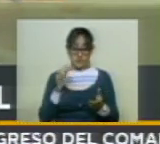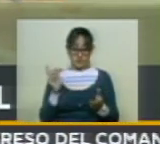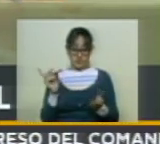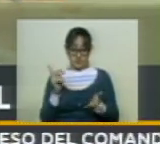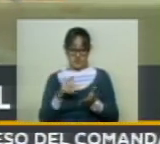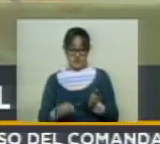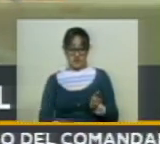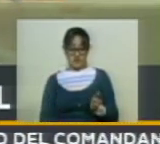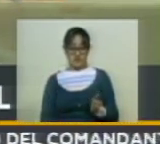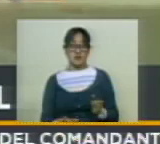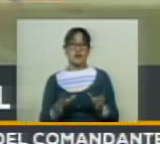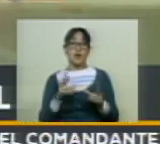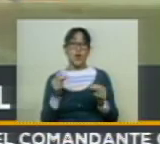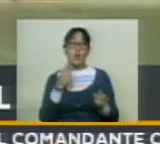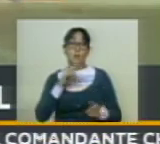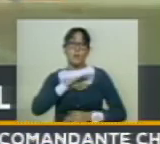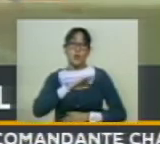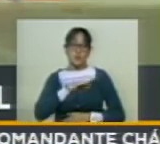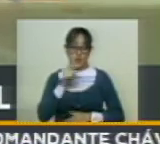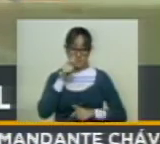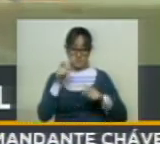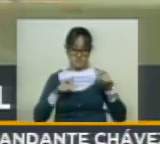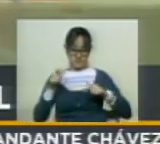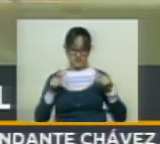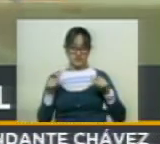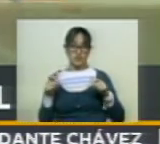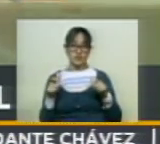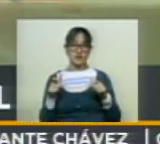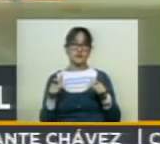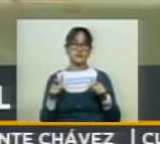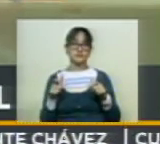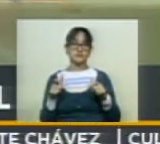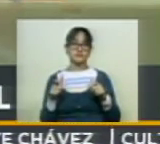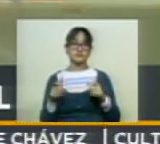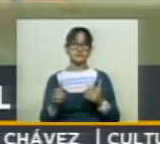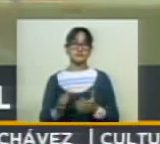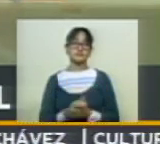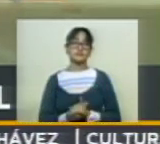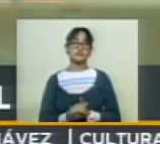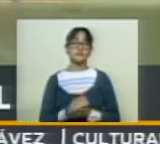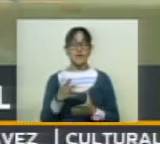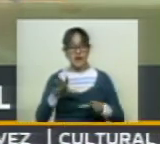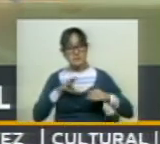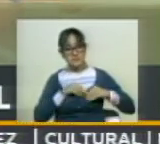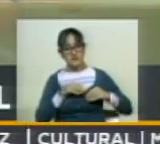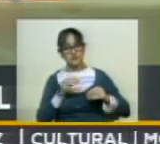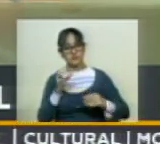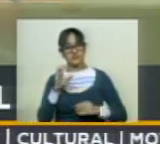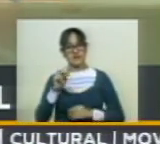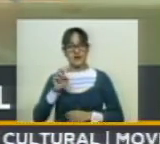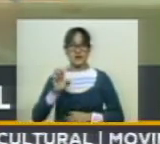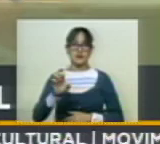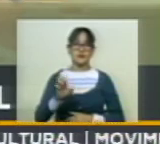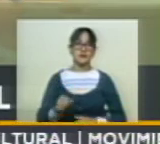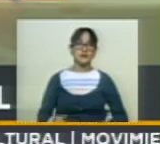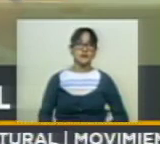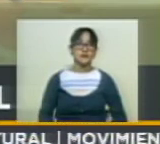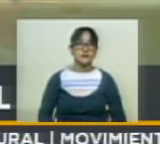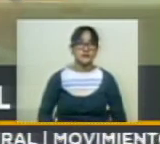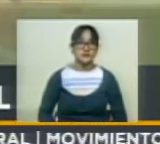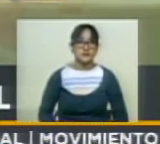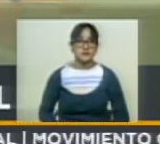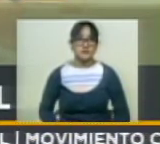no, eso es propio de la del invitado, si acepta o no la invitación del Consejo Nacional Electoral.